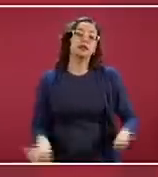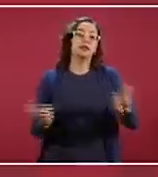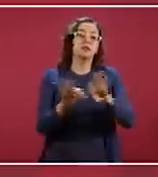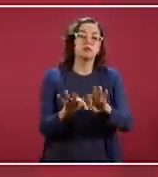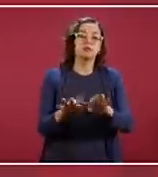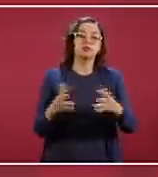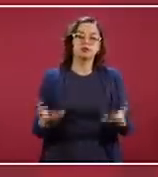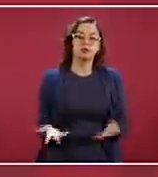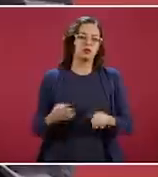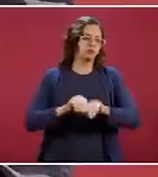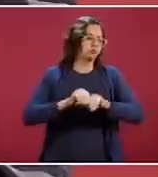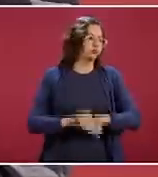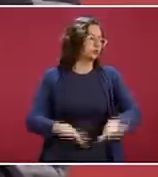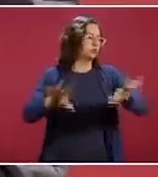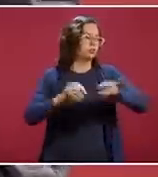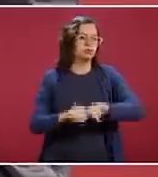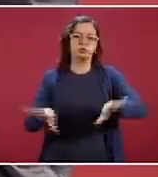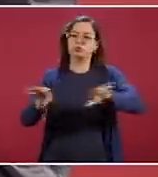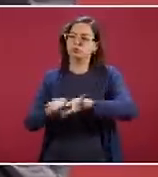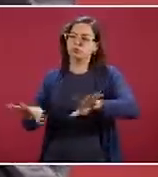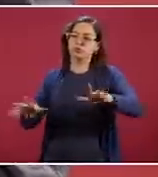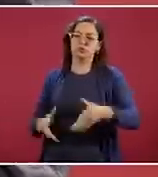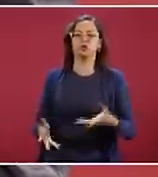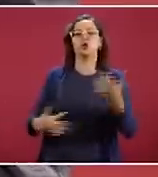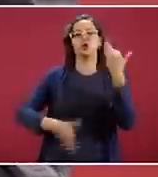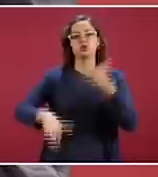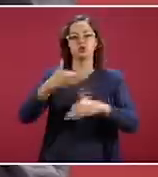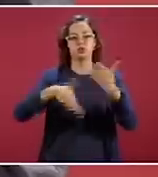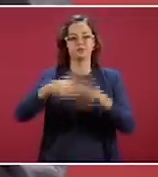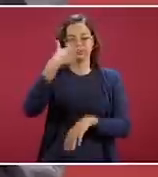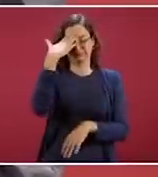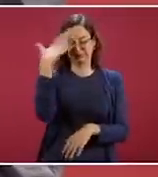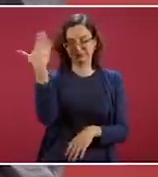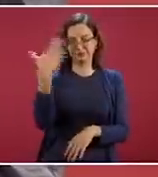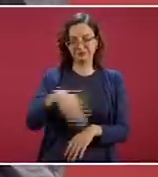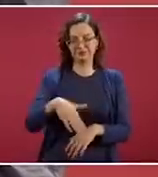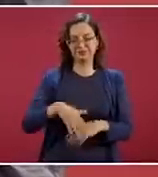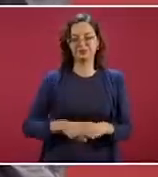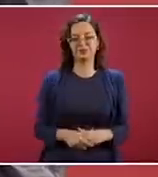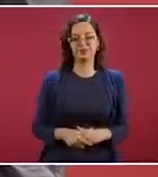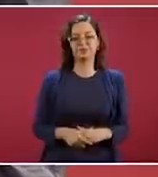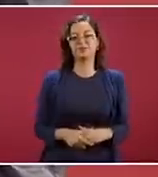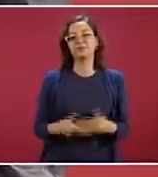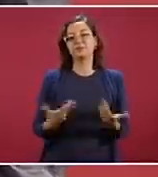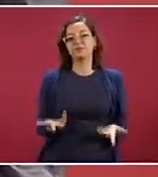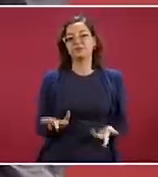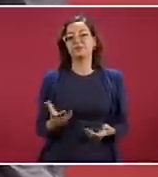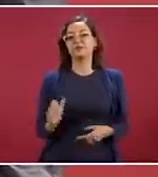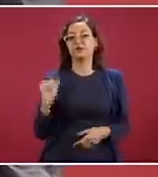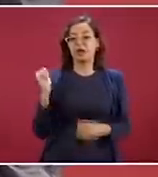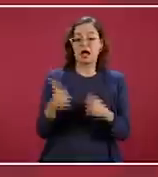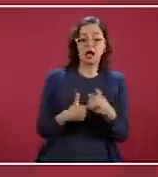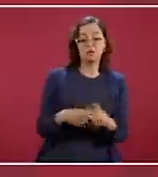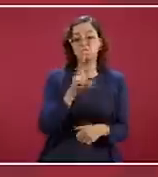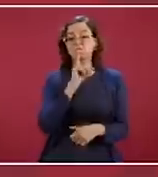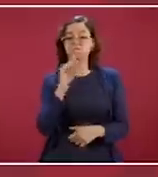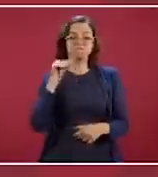todos sepamos que no haya nada